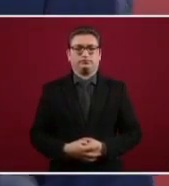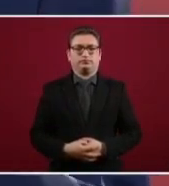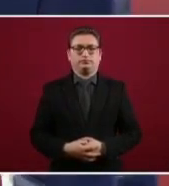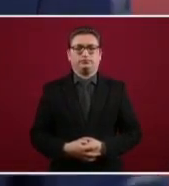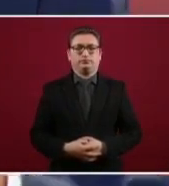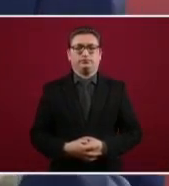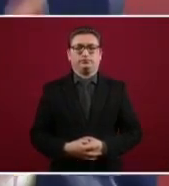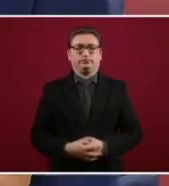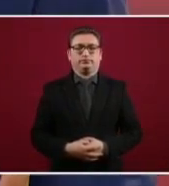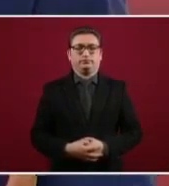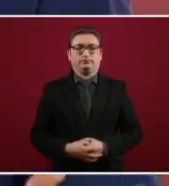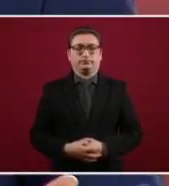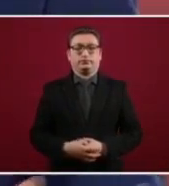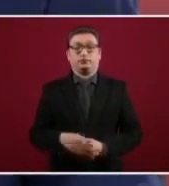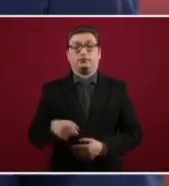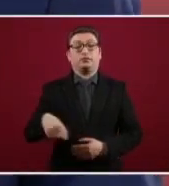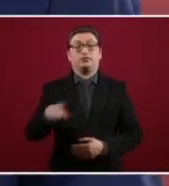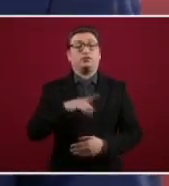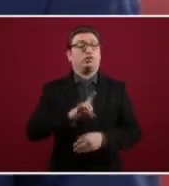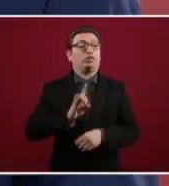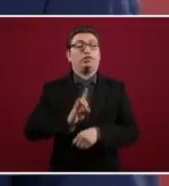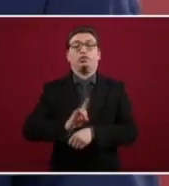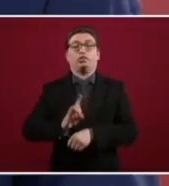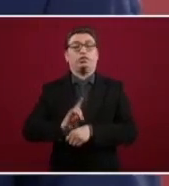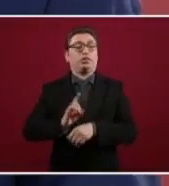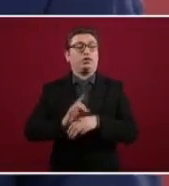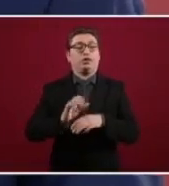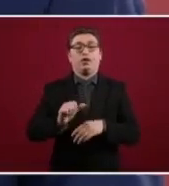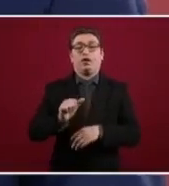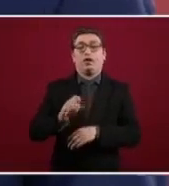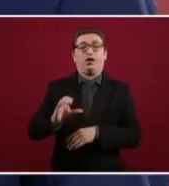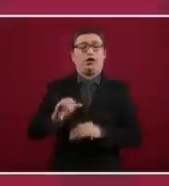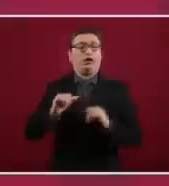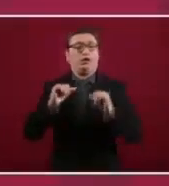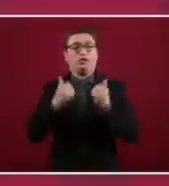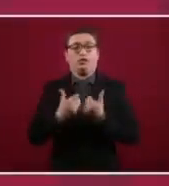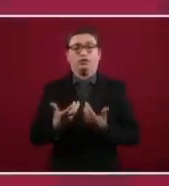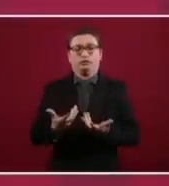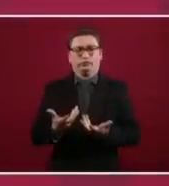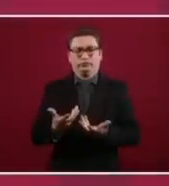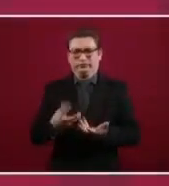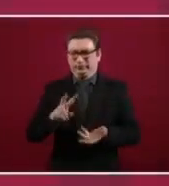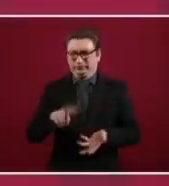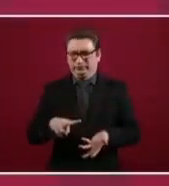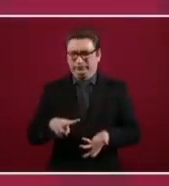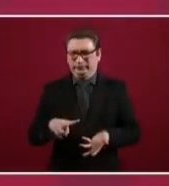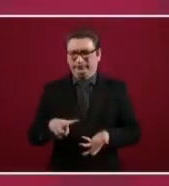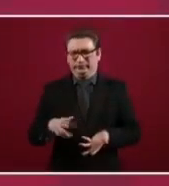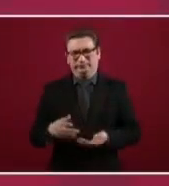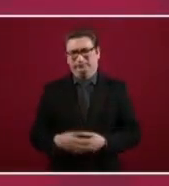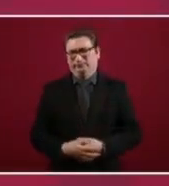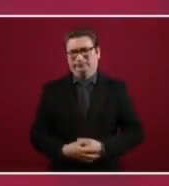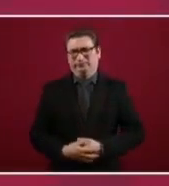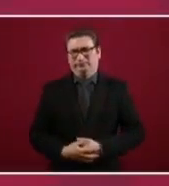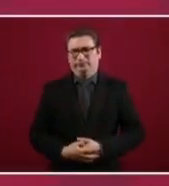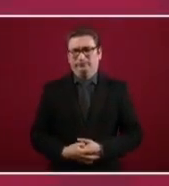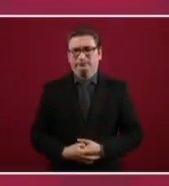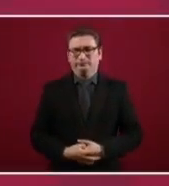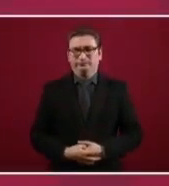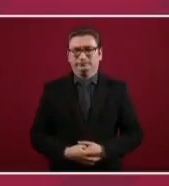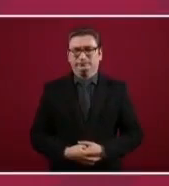se disfrazaban de sociedad civil cuándo en realidad